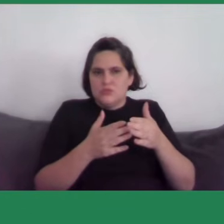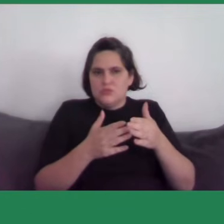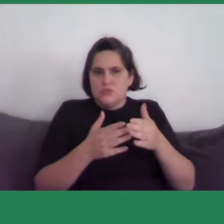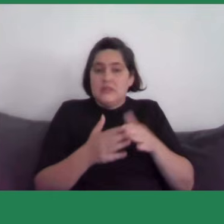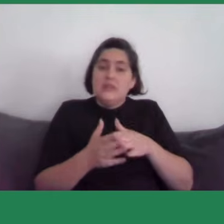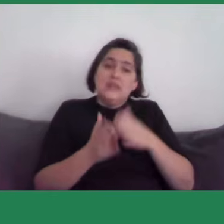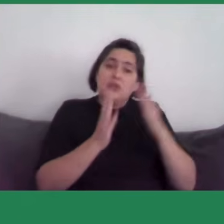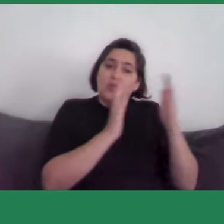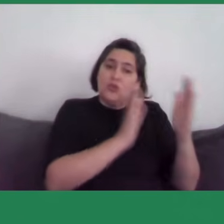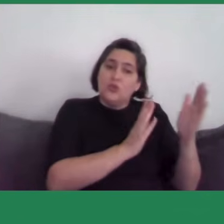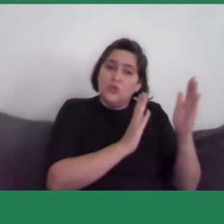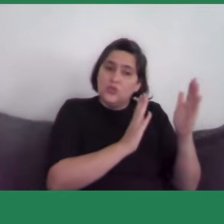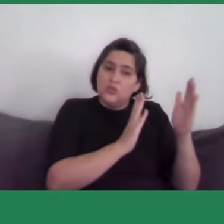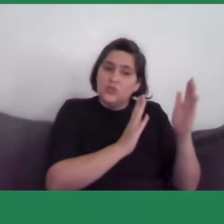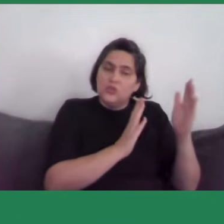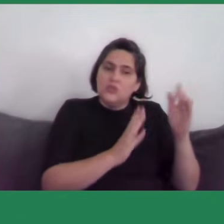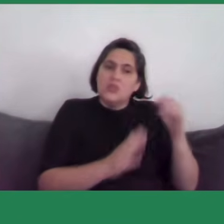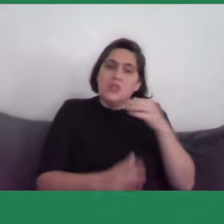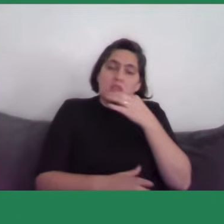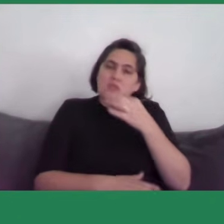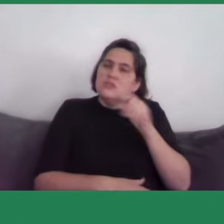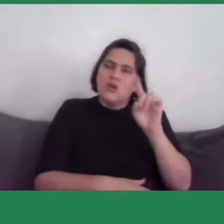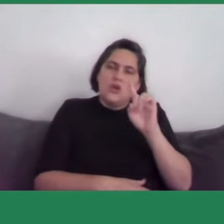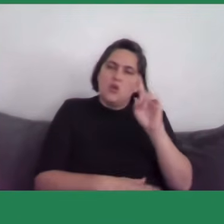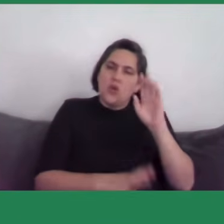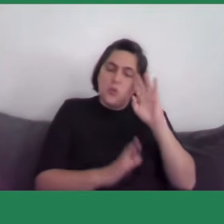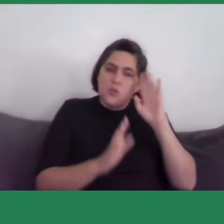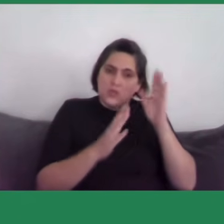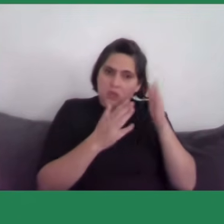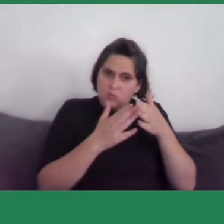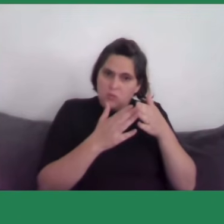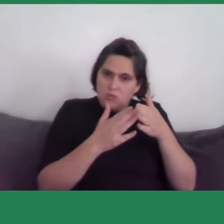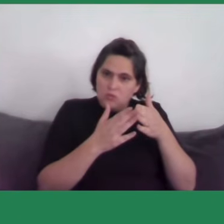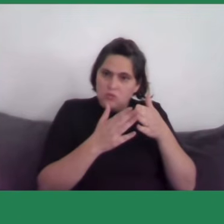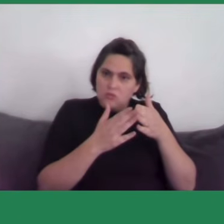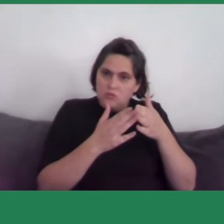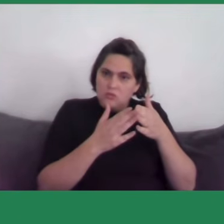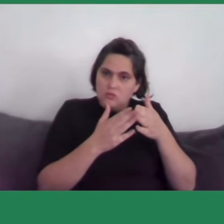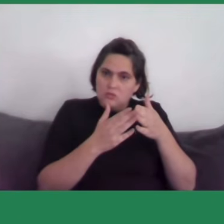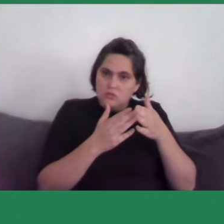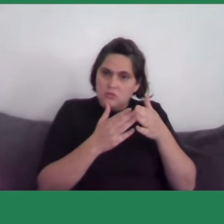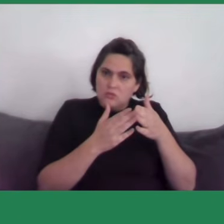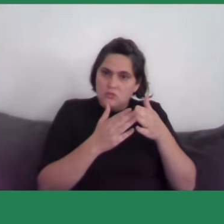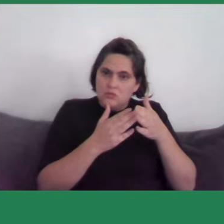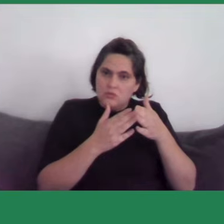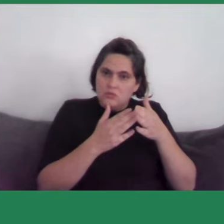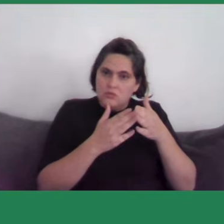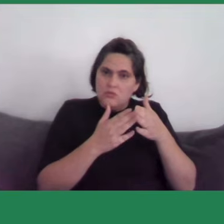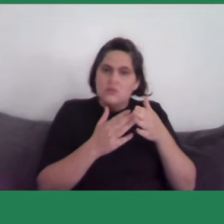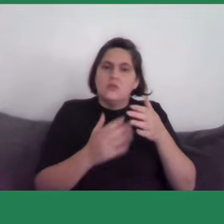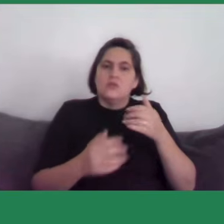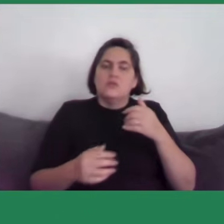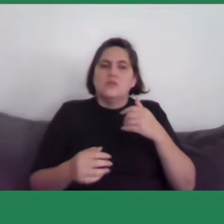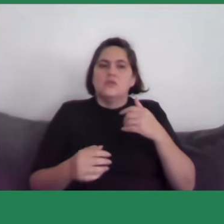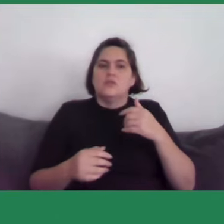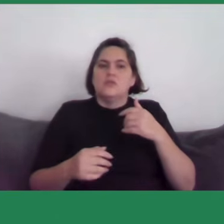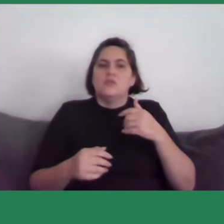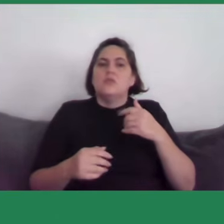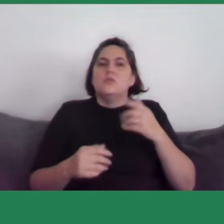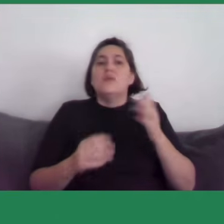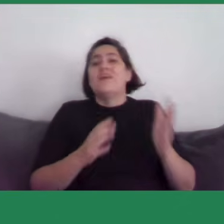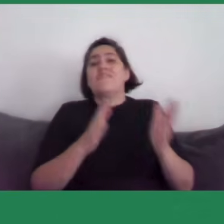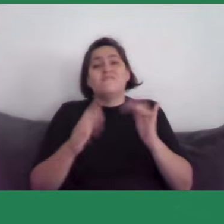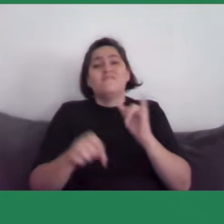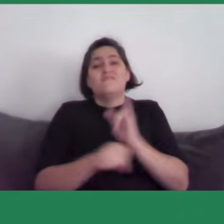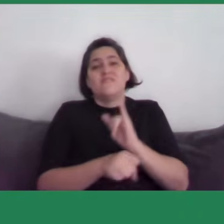dice que no es autismo, en las mejores manos, como digo, probablemente no sea, pero tiene muchos falsos positivos,